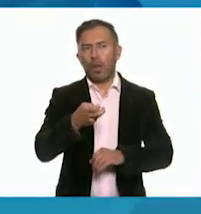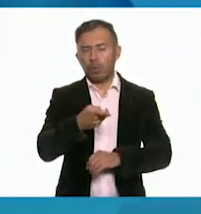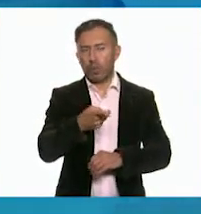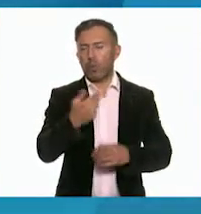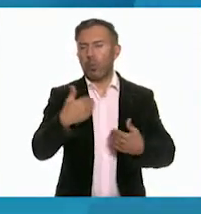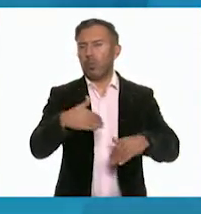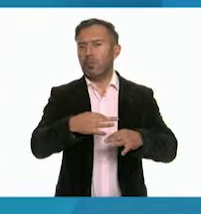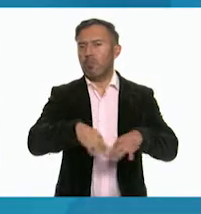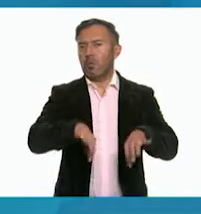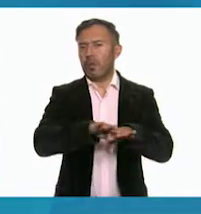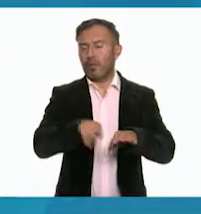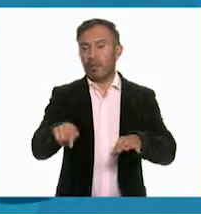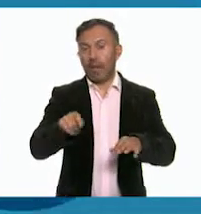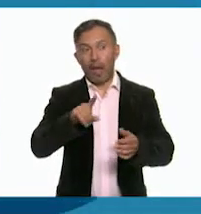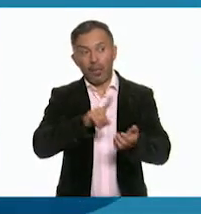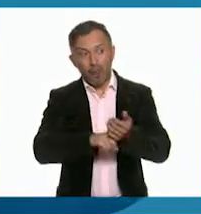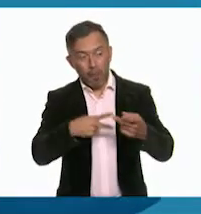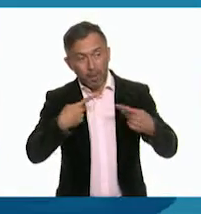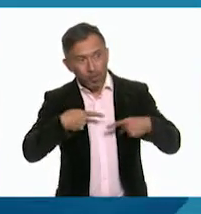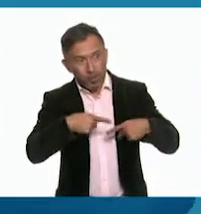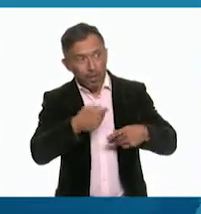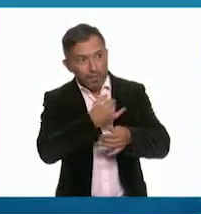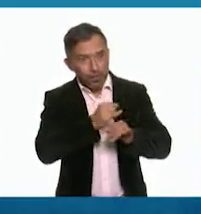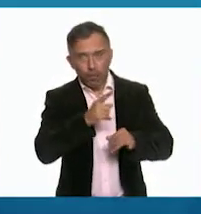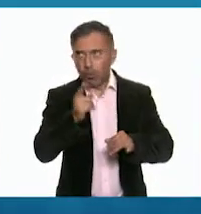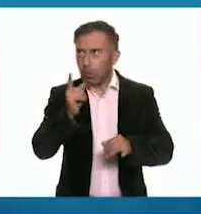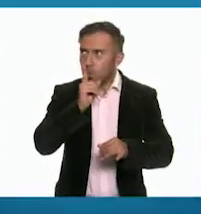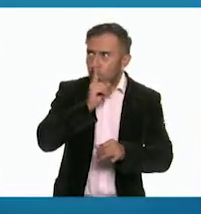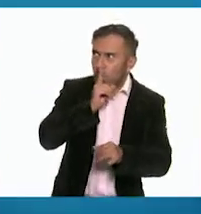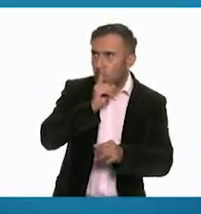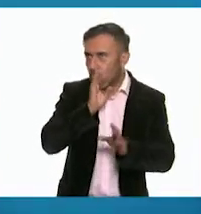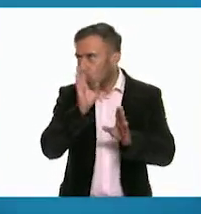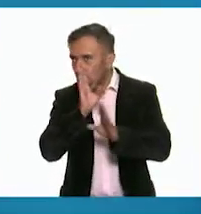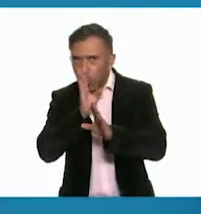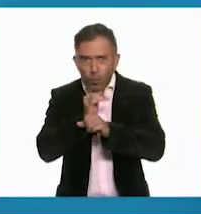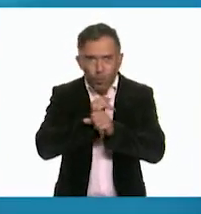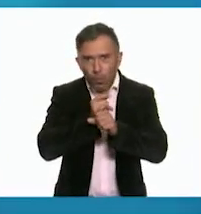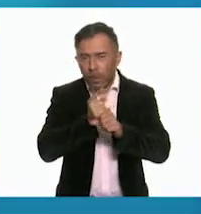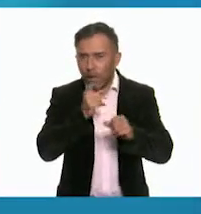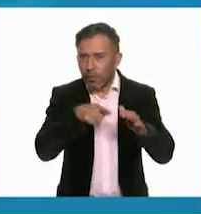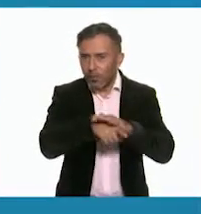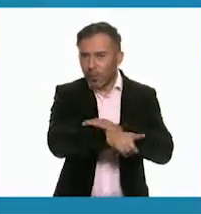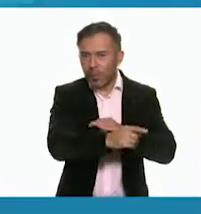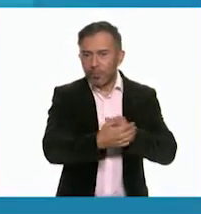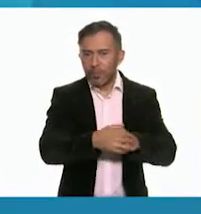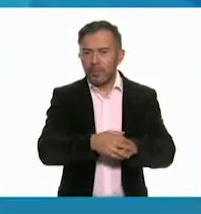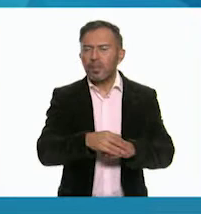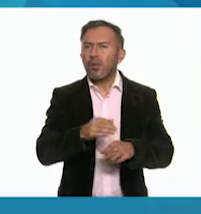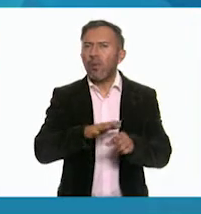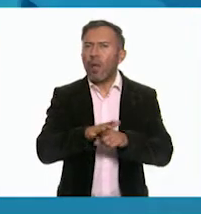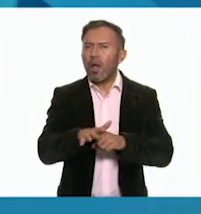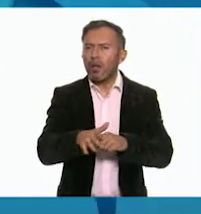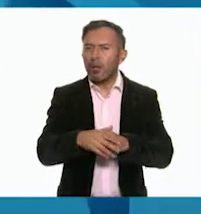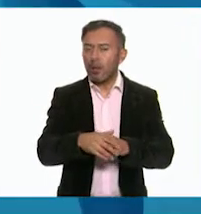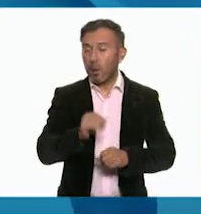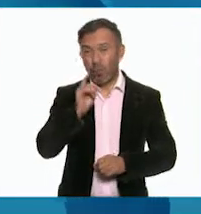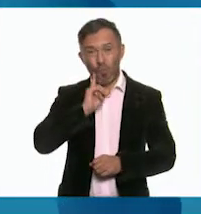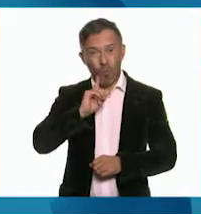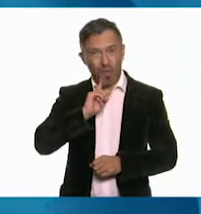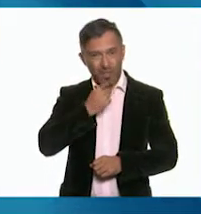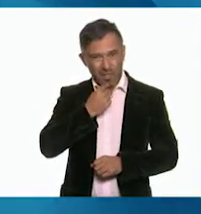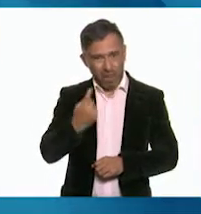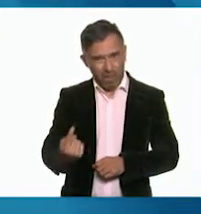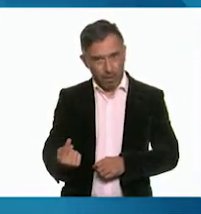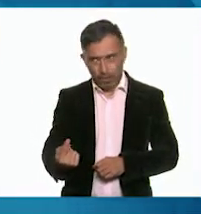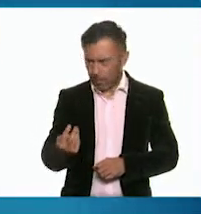y correo de los insurgentes. ¿Cuál de ellas es, maestra? La niña. ¿Qué? No,